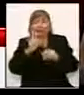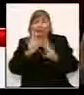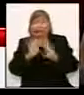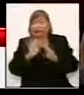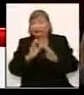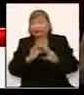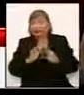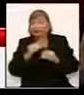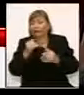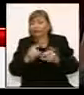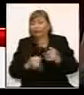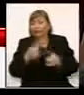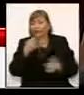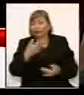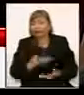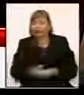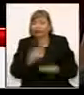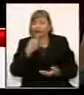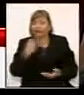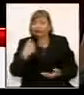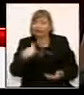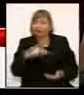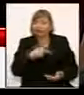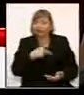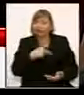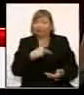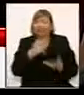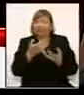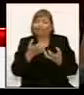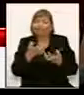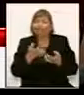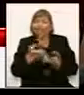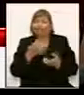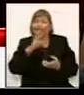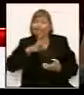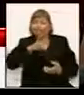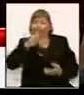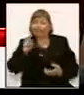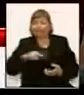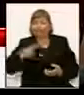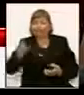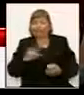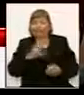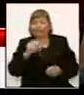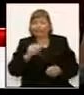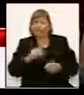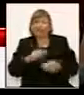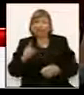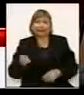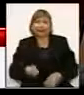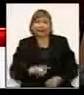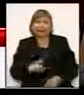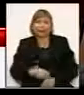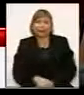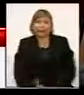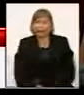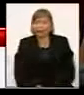solamente finalizo con decirle que nosotros queremos el trébol y no el óvalo.